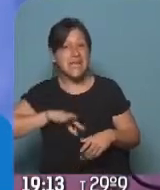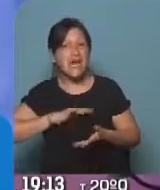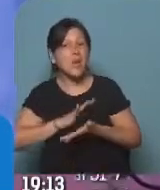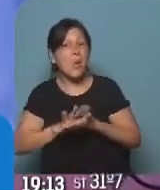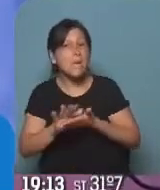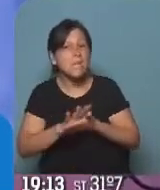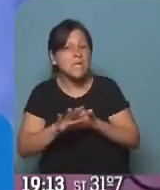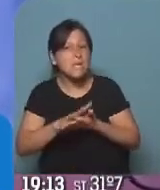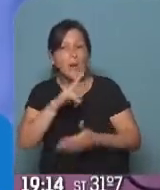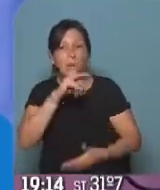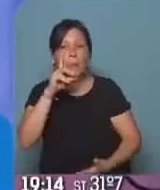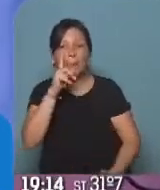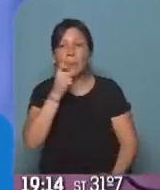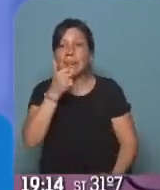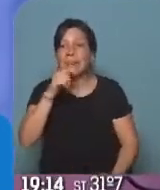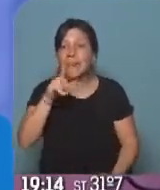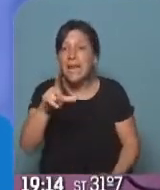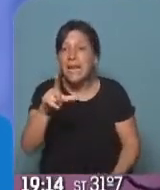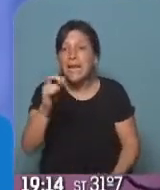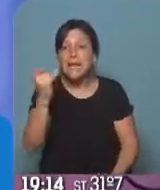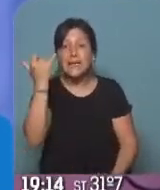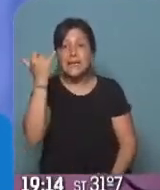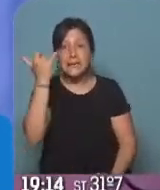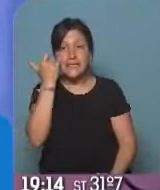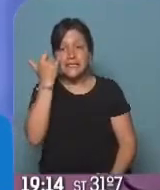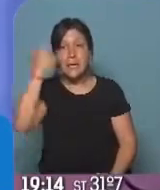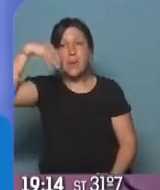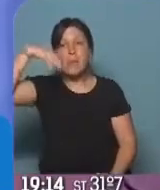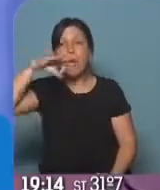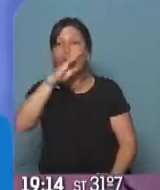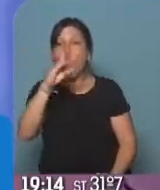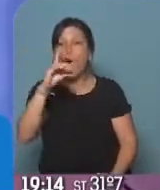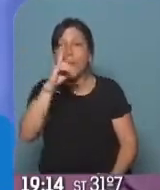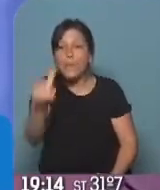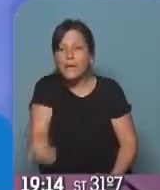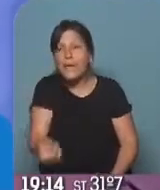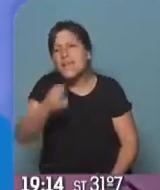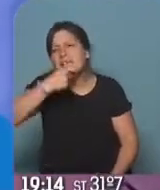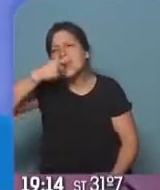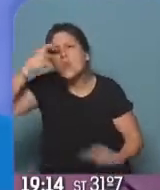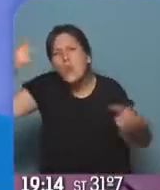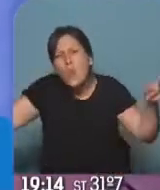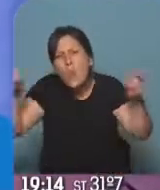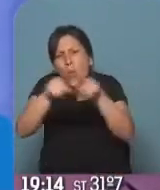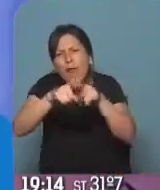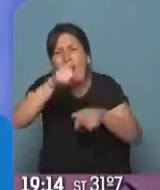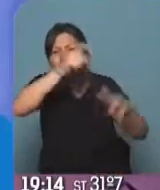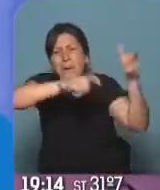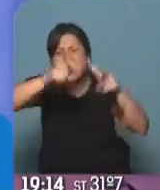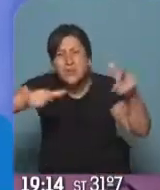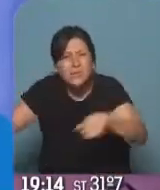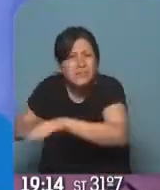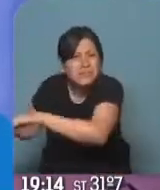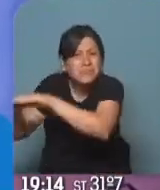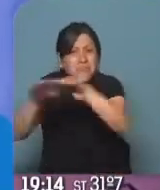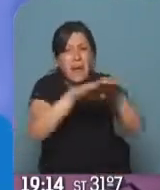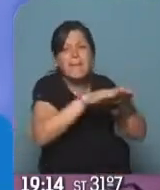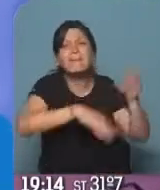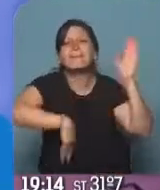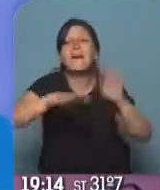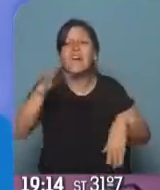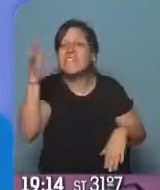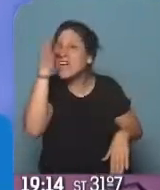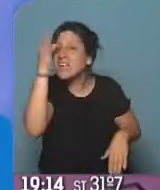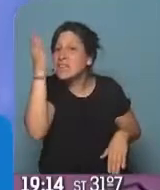que cobran todos los trabajadores de la República Argentina, más un 20% para la profesión docente. Es decir,